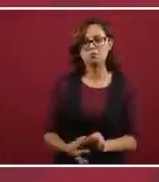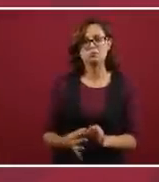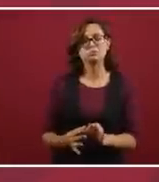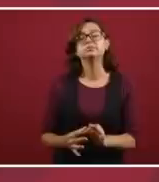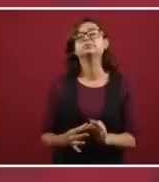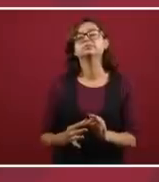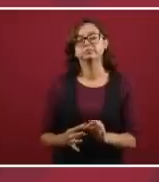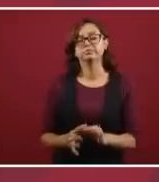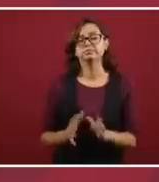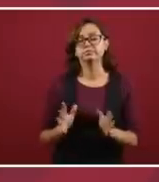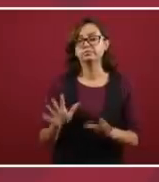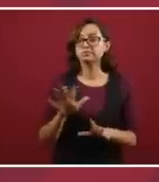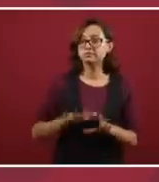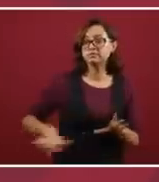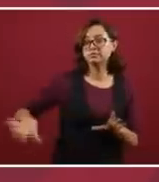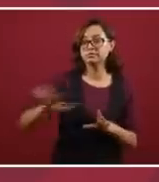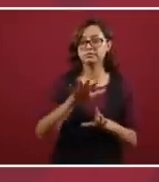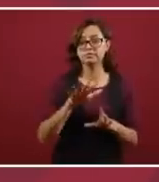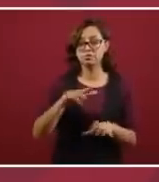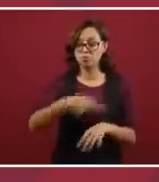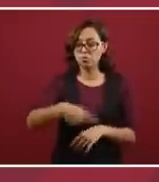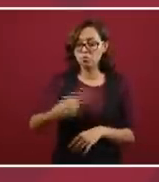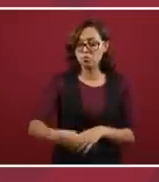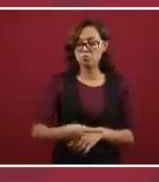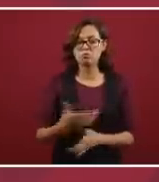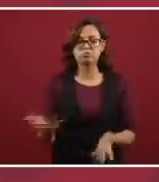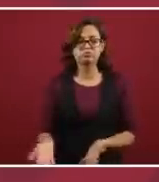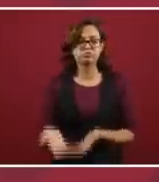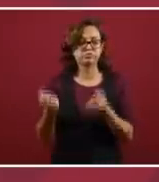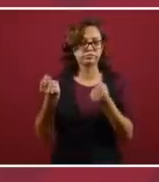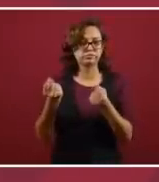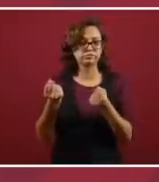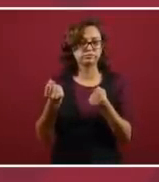de nuestros recursos naturales,